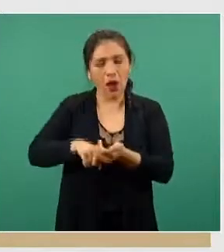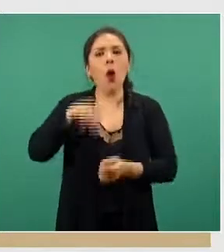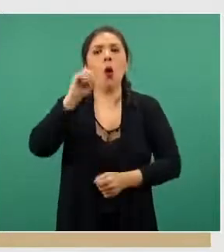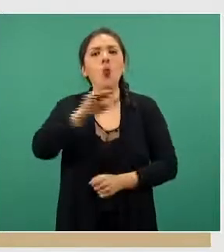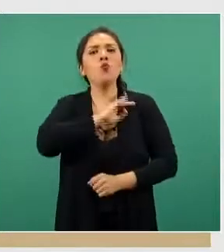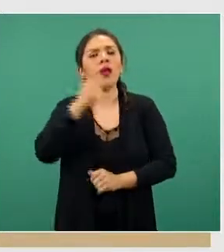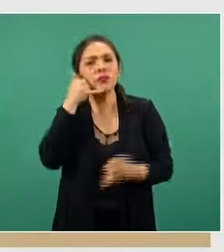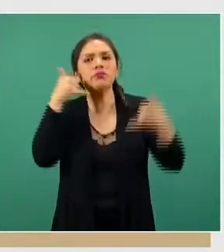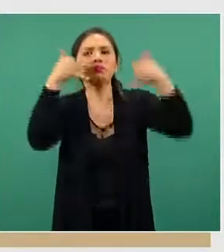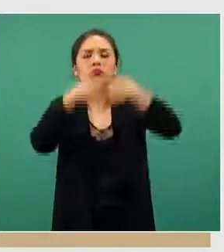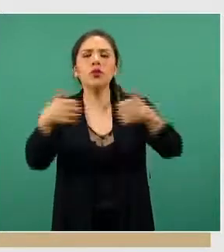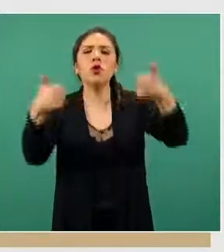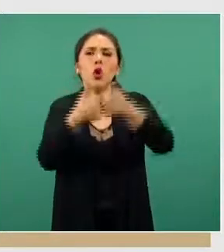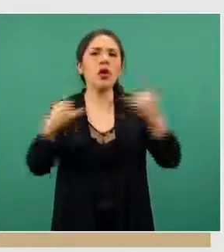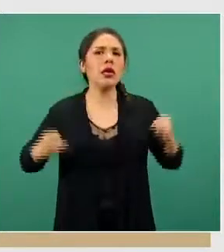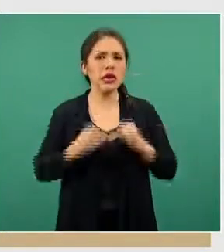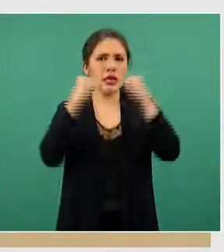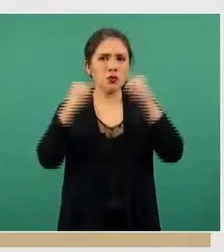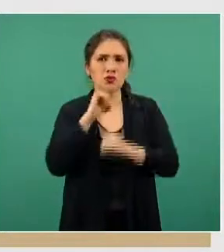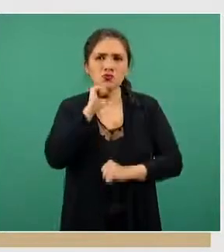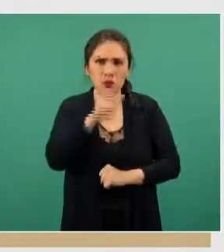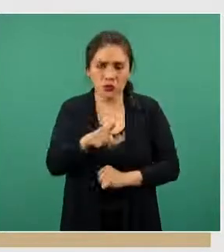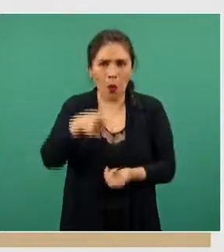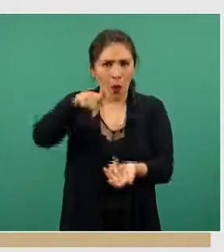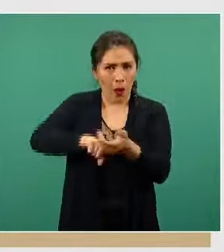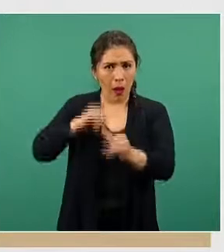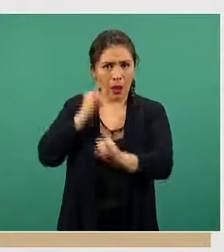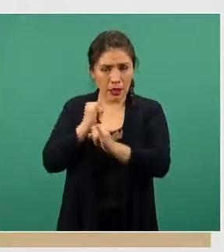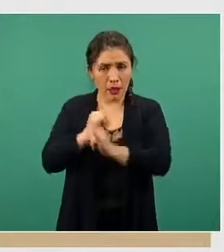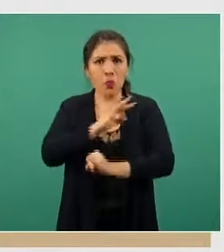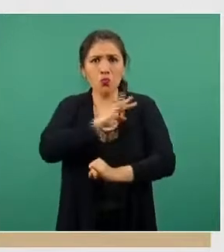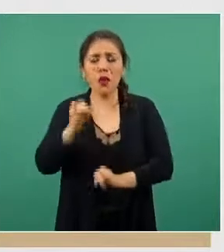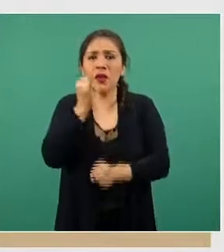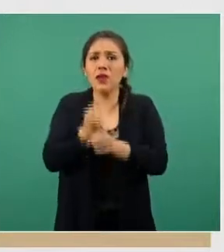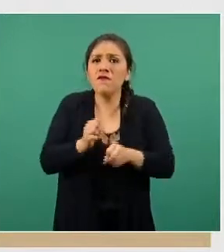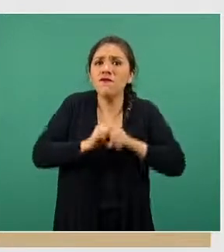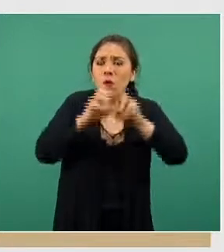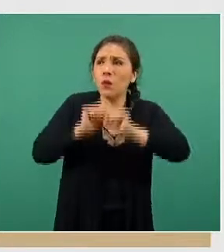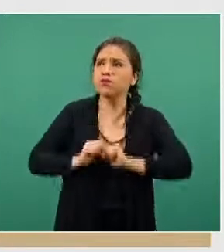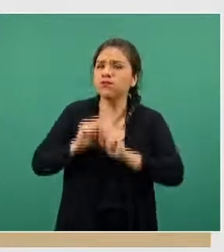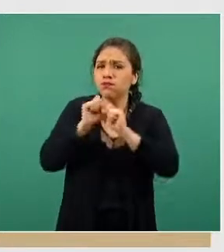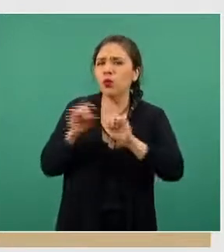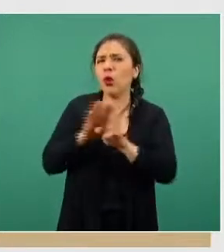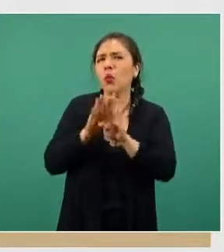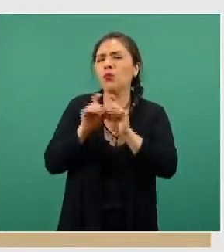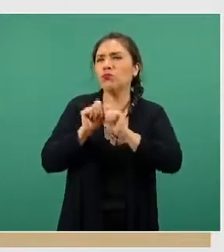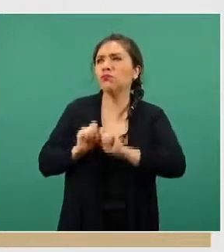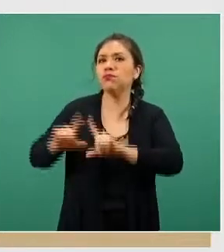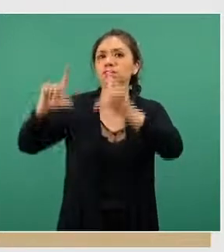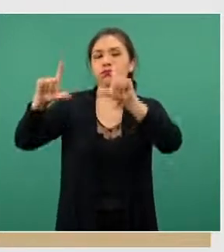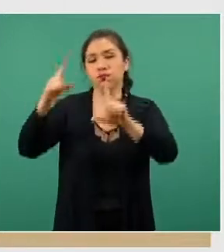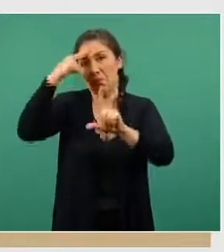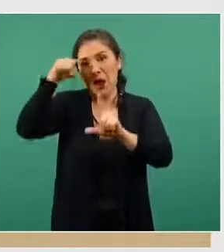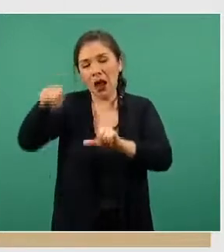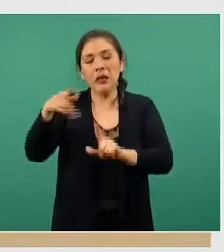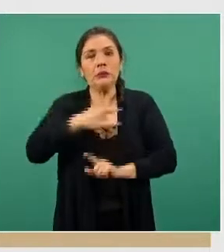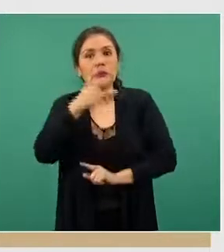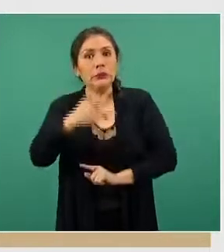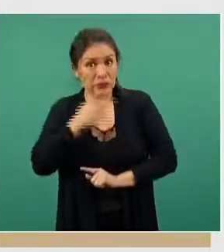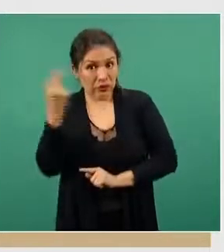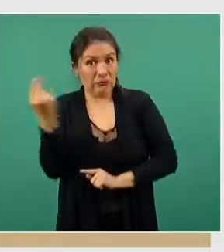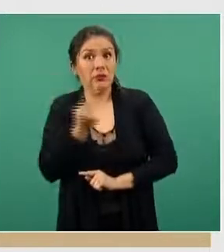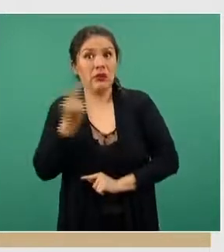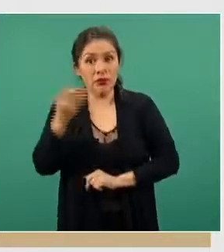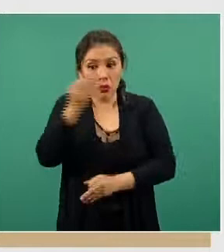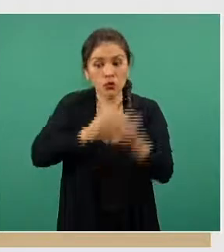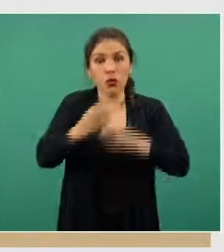de la plataforma del instituto, subir toda la información que él tiene, que considera que es